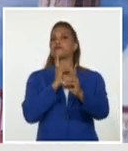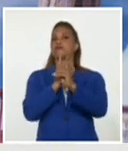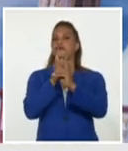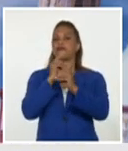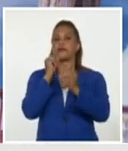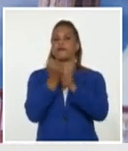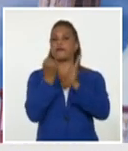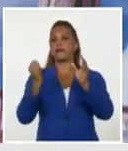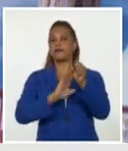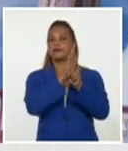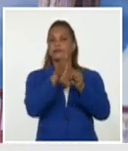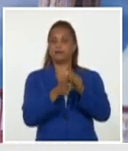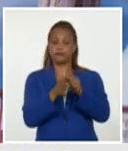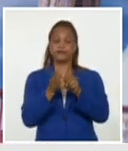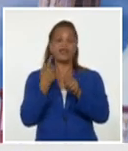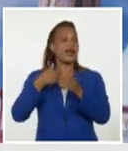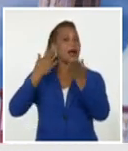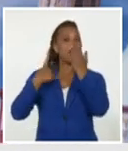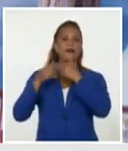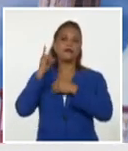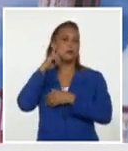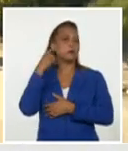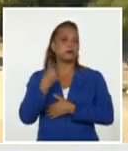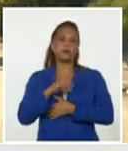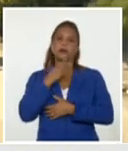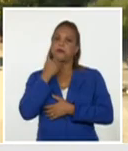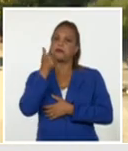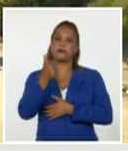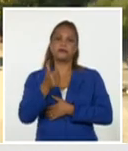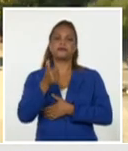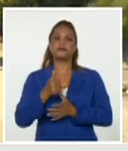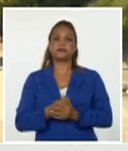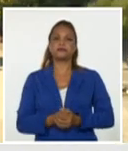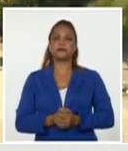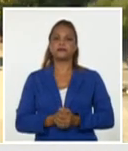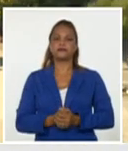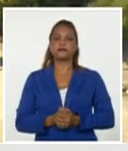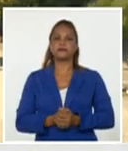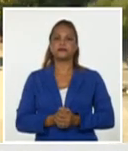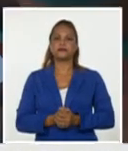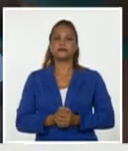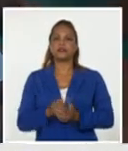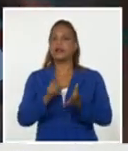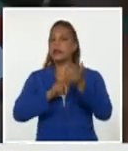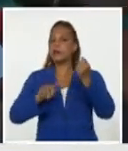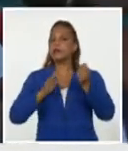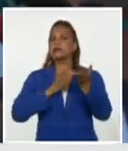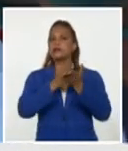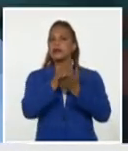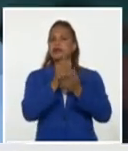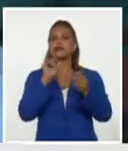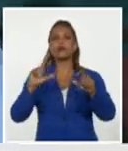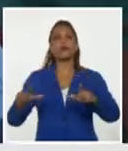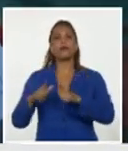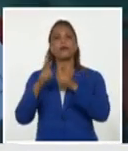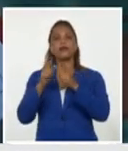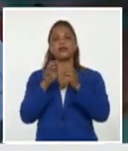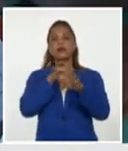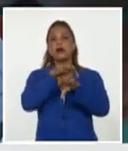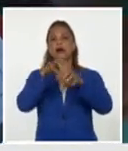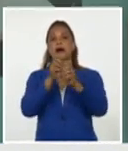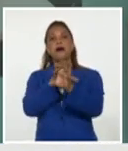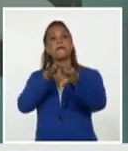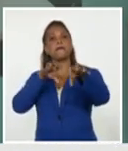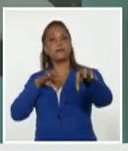de la pandemia, no lo habíamos evaluado de esta manera. En el territorio se continúan ampliando las capacidades hospitalarias